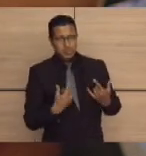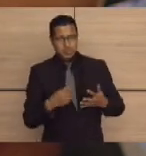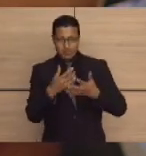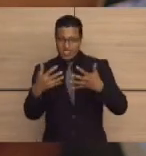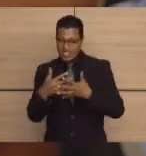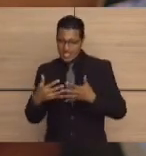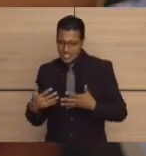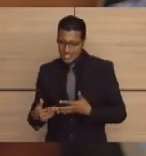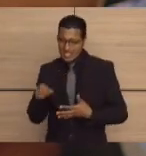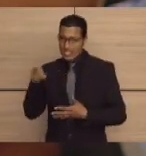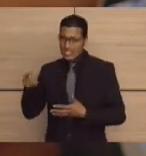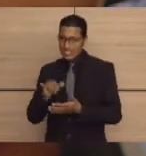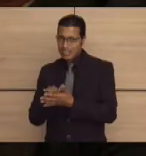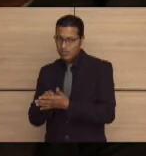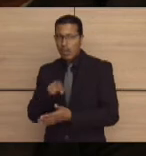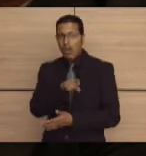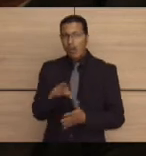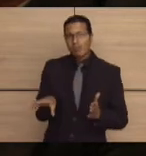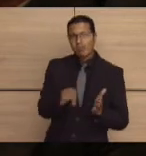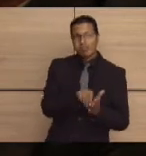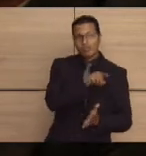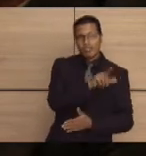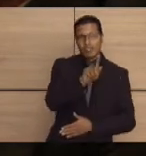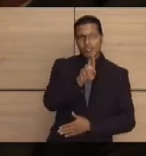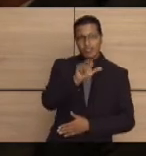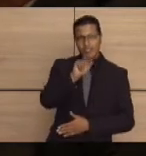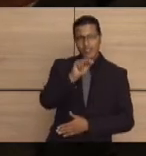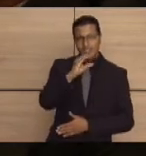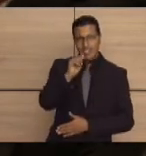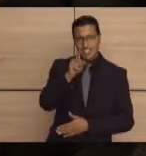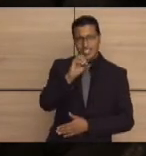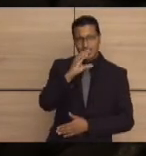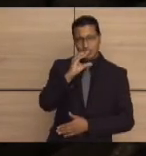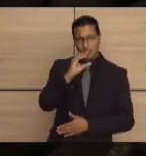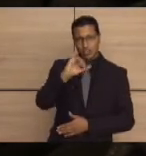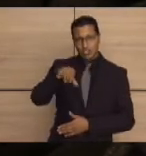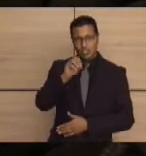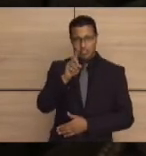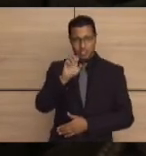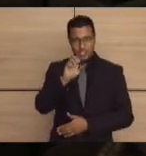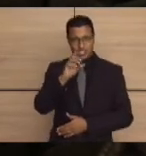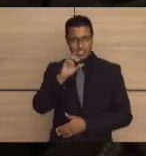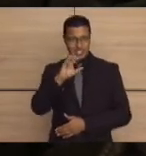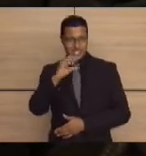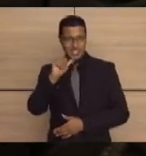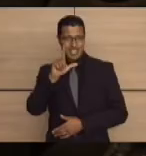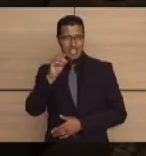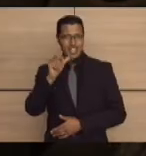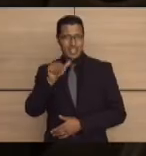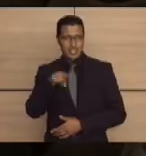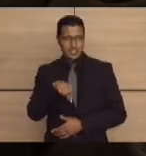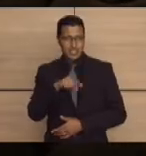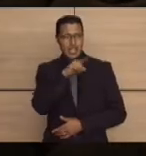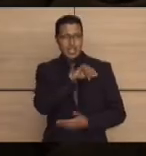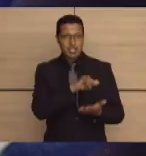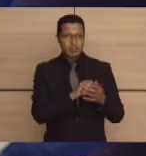de Francisco José de Caldas, exponer de qué manera se distribuyen las plantas sobre los territorios dependiendo de